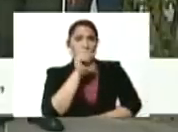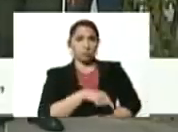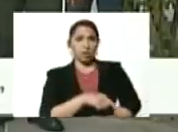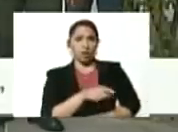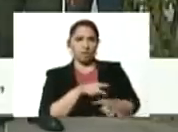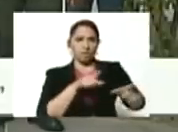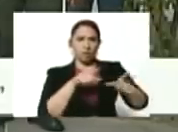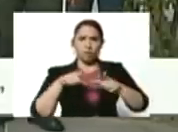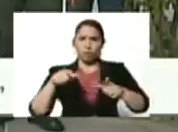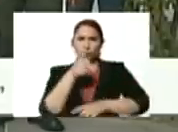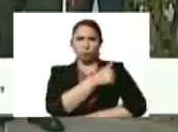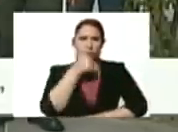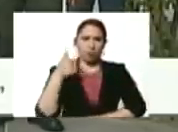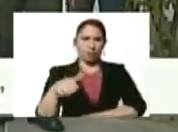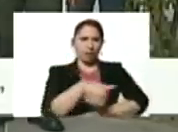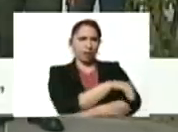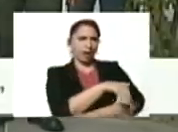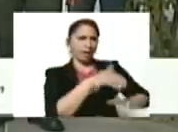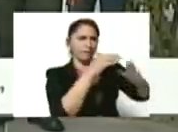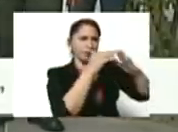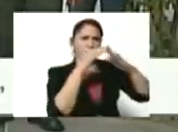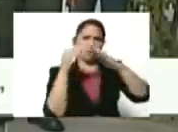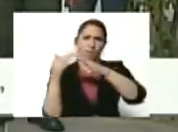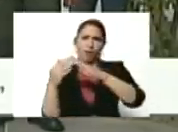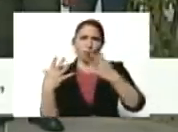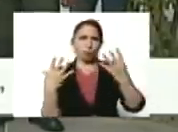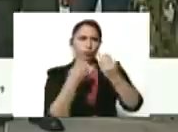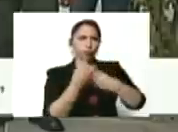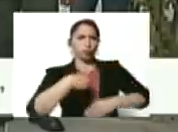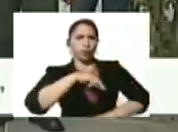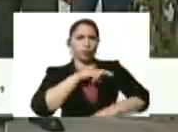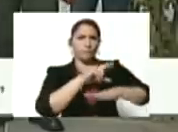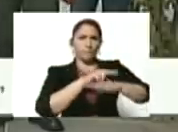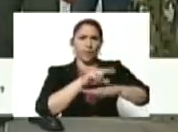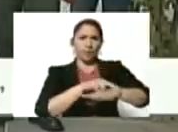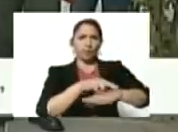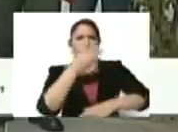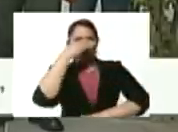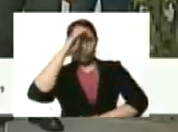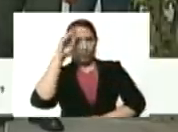cada cuadra, en cada calle, con nuestros compañeros médicos cubanos, con los médicos